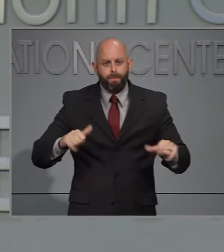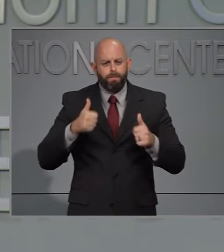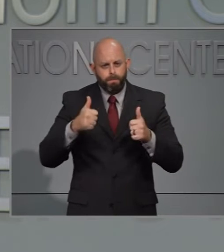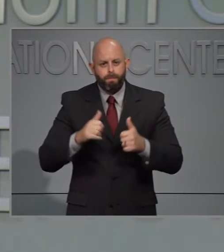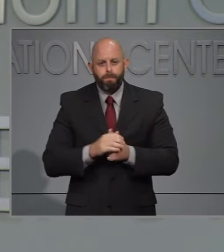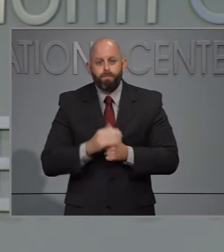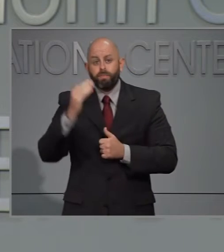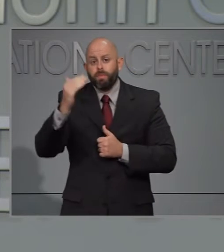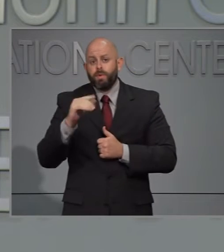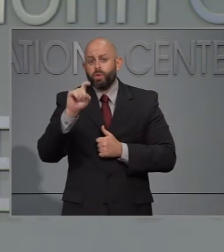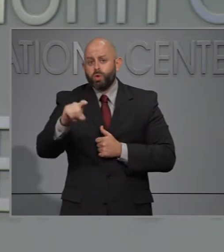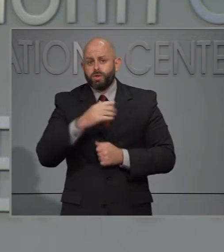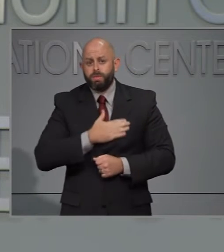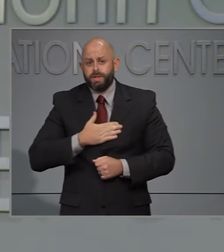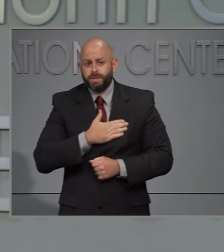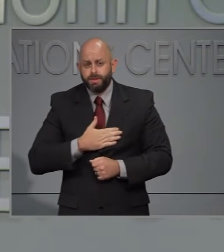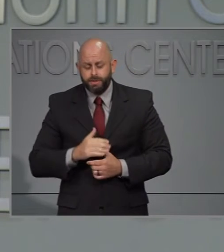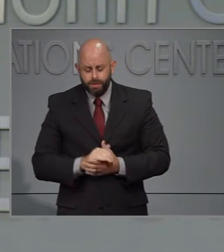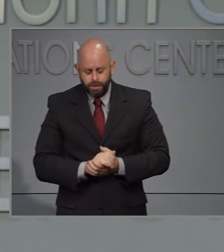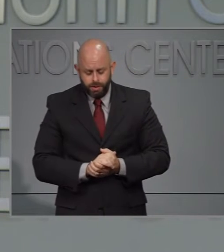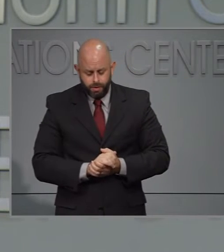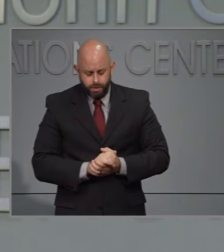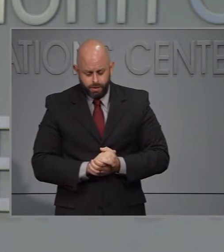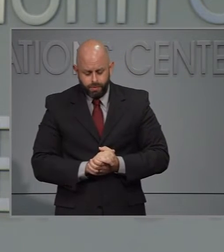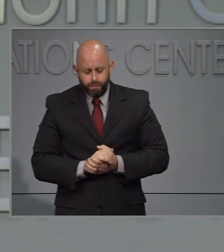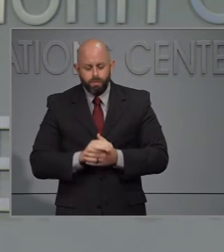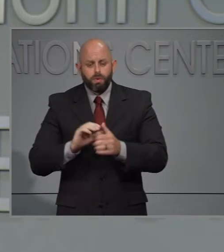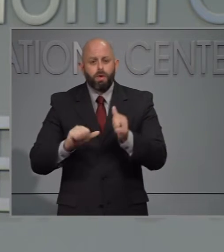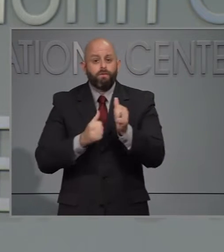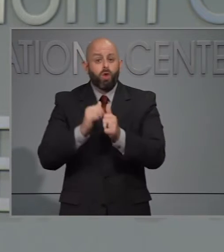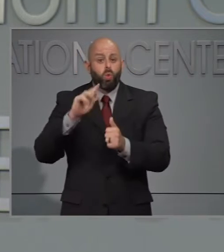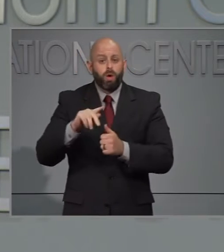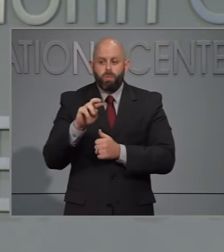Seguimiento de Richard Craver, Winston-Salem Journal.